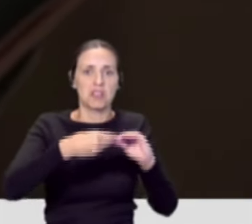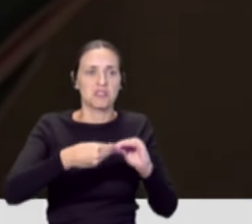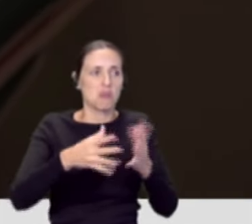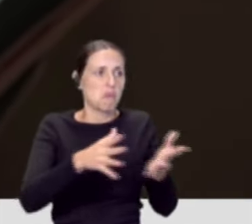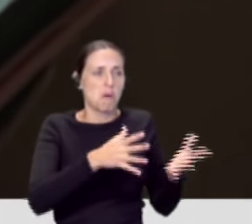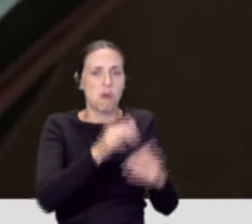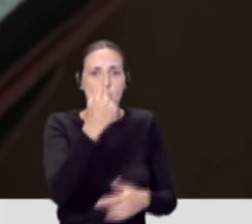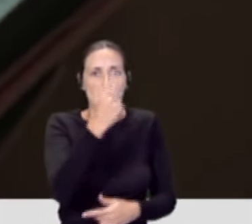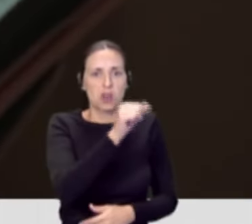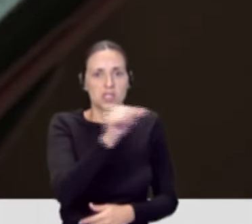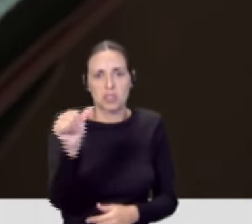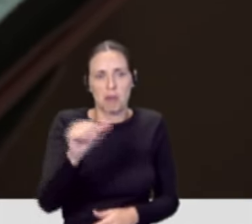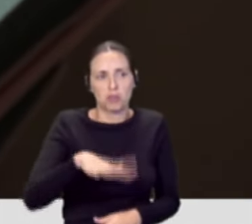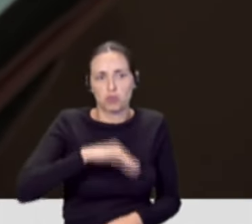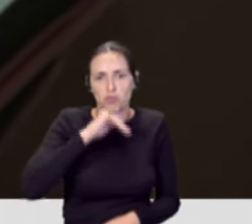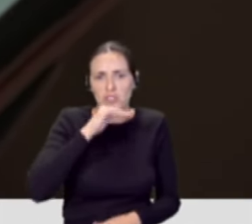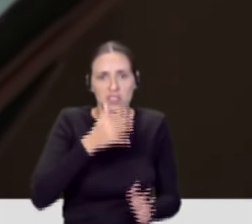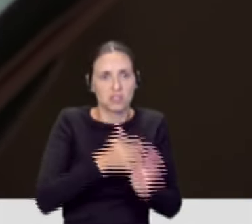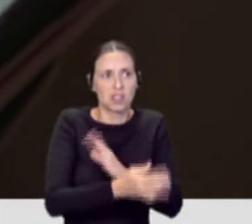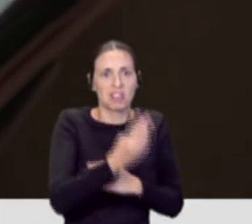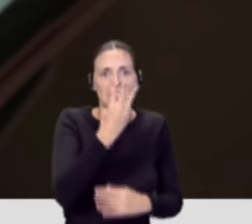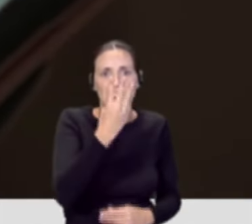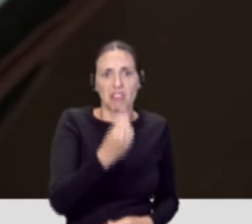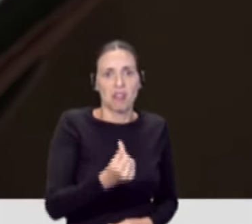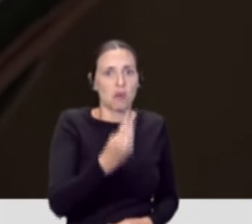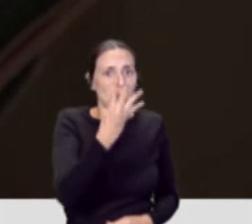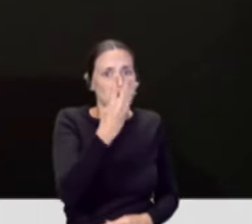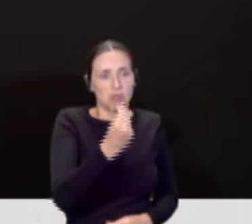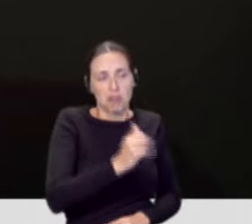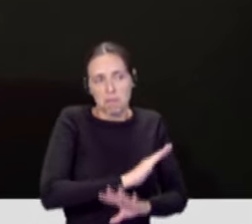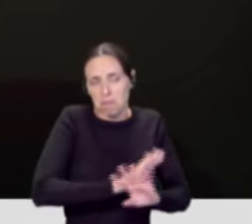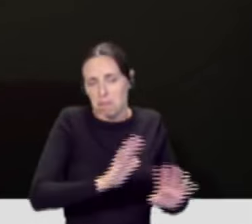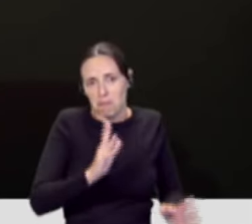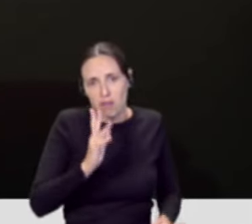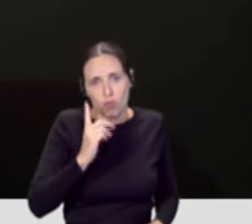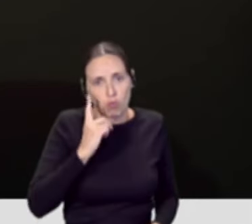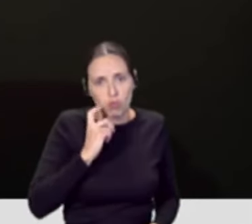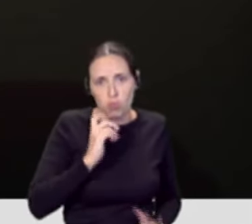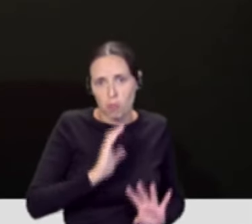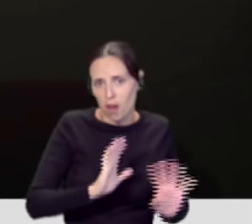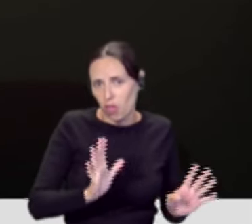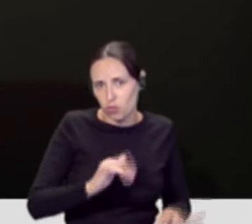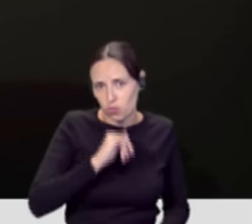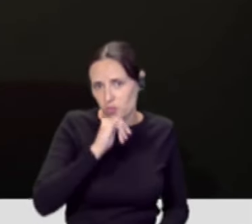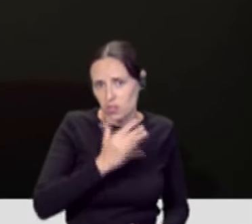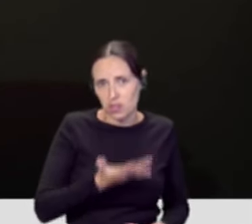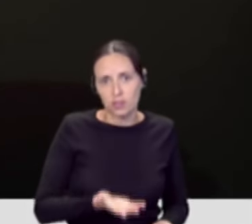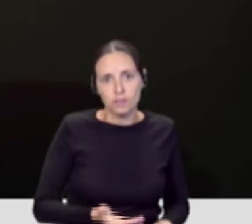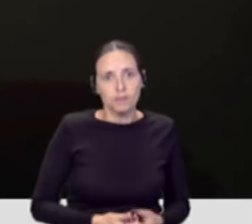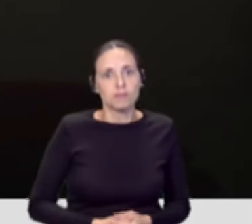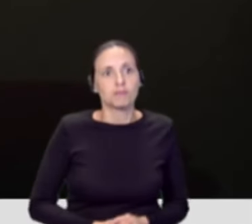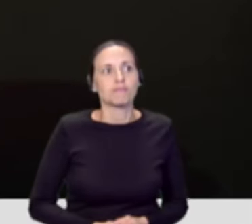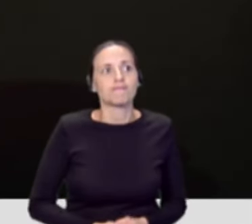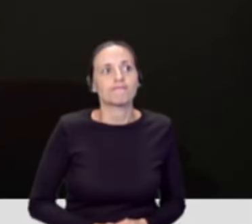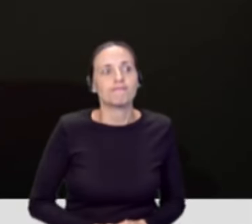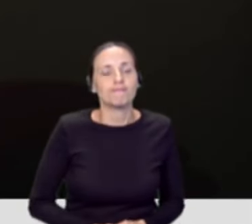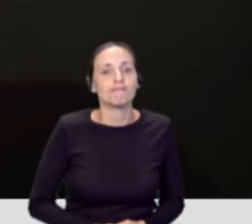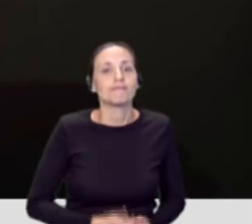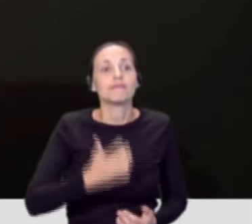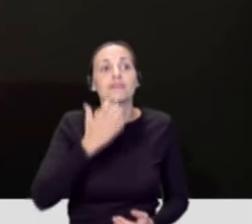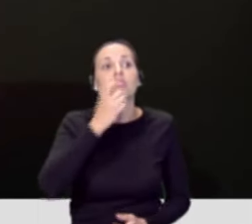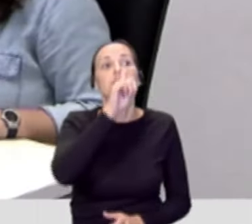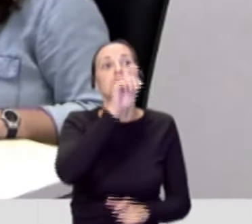que suficiente, 3-4 días en este cambio de horario es más que suficiente. Y la gente, digamos, que tiene